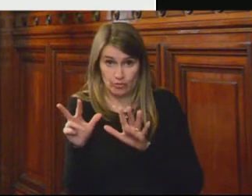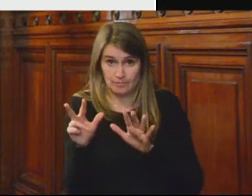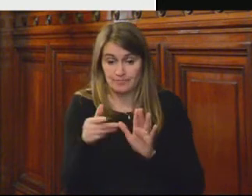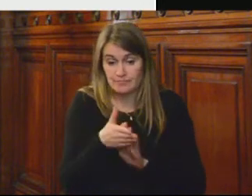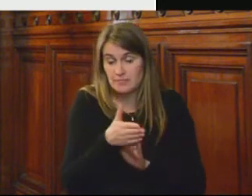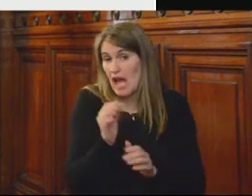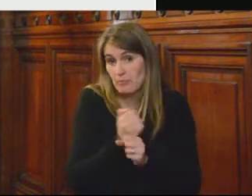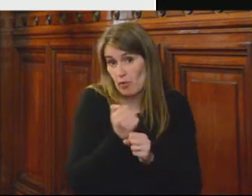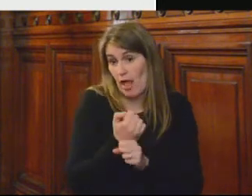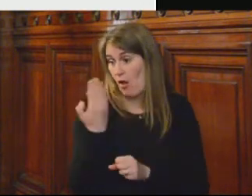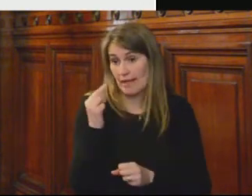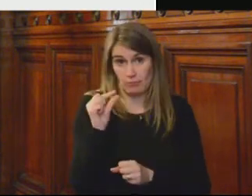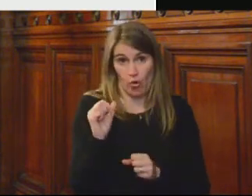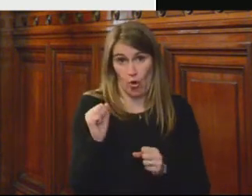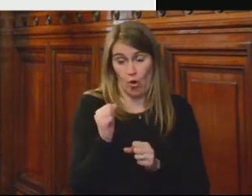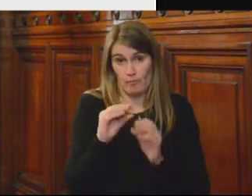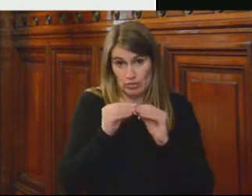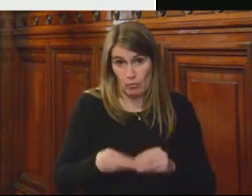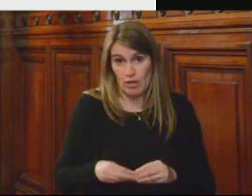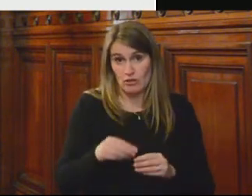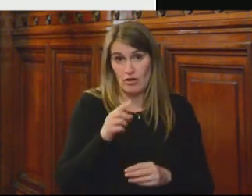recientemente aprobado en nuestro país, destina el